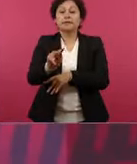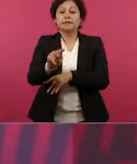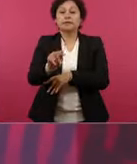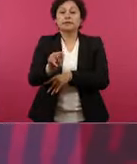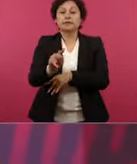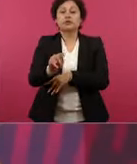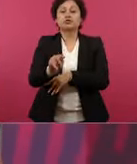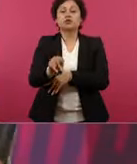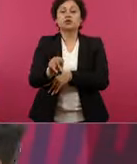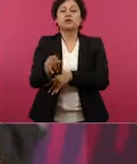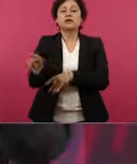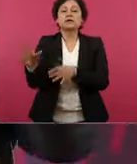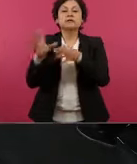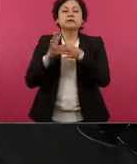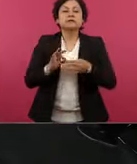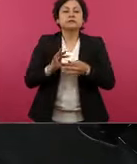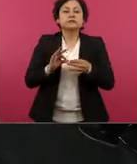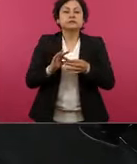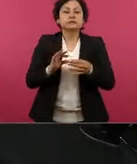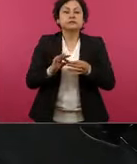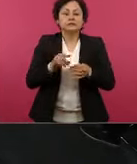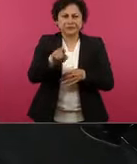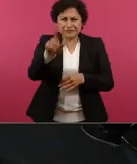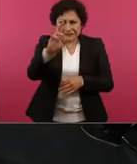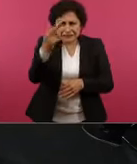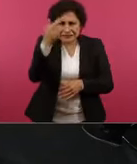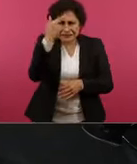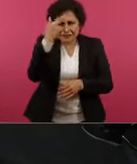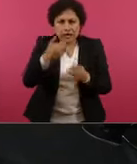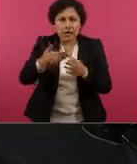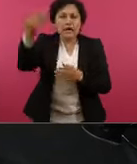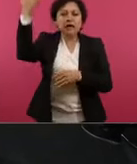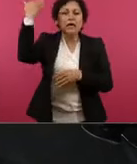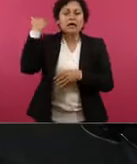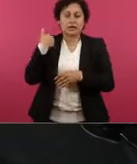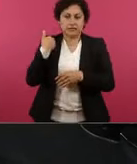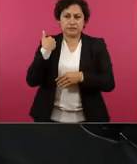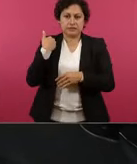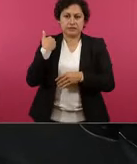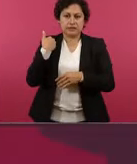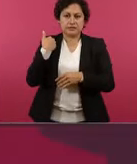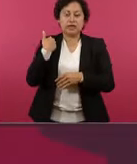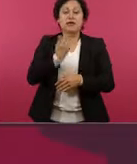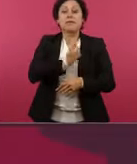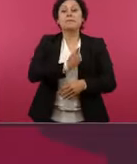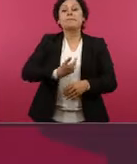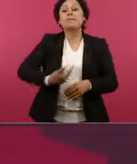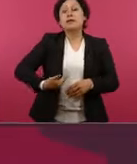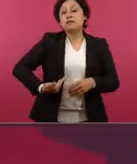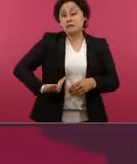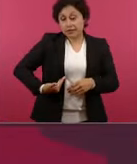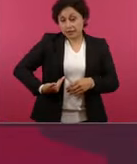antes, a todos los viajes, ¿no?, del presidente, iba un camión